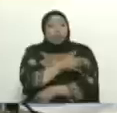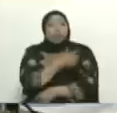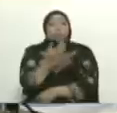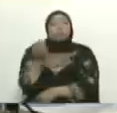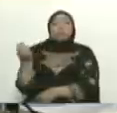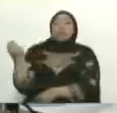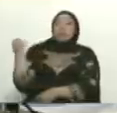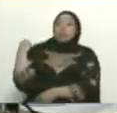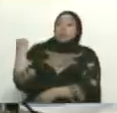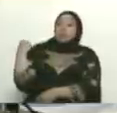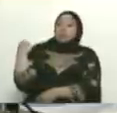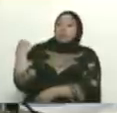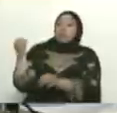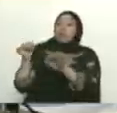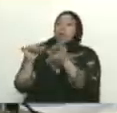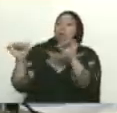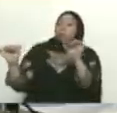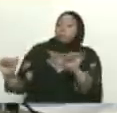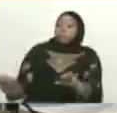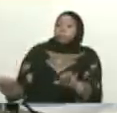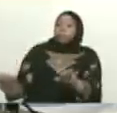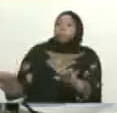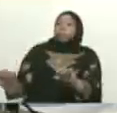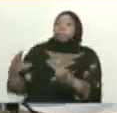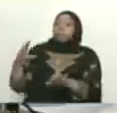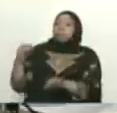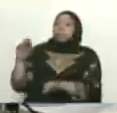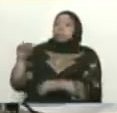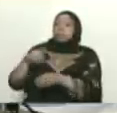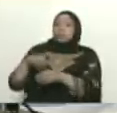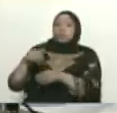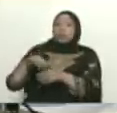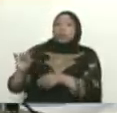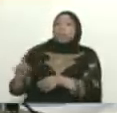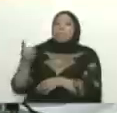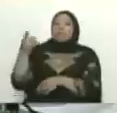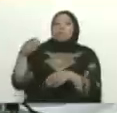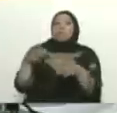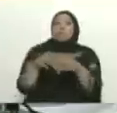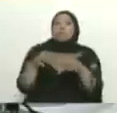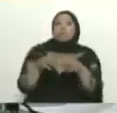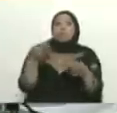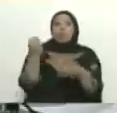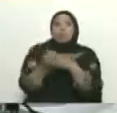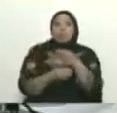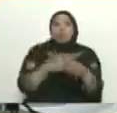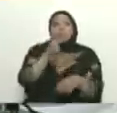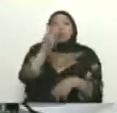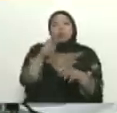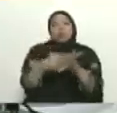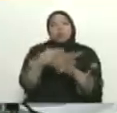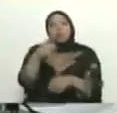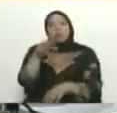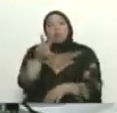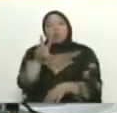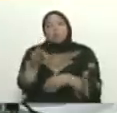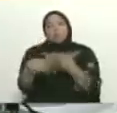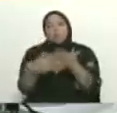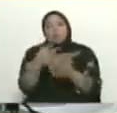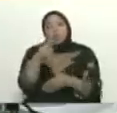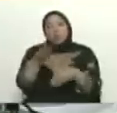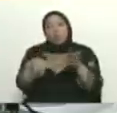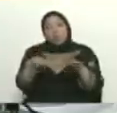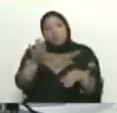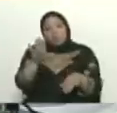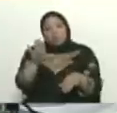que diseñó Tibisay Lucena que les haga sus elecciones primarias como se las hizo en el 2012, como se las hizo en el